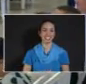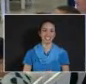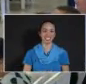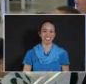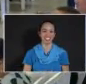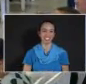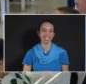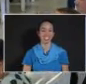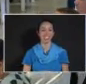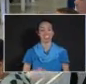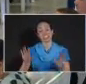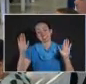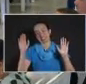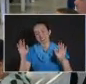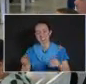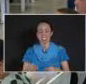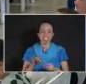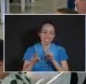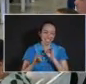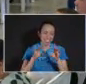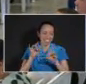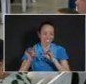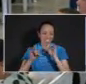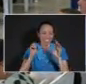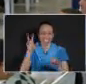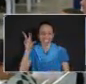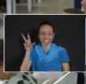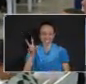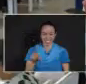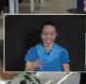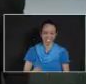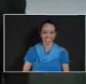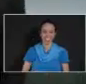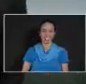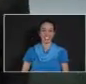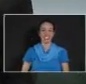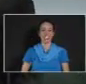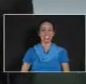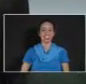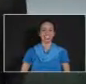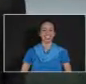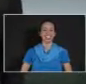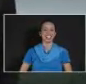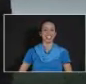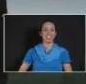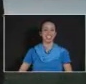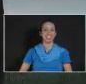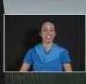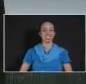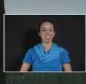La mayoría, quizá algunos no, pero la mayoría dirá, ah, pues si él lo está haciendo, está bueno. Entonces entrémosle.